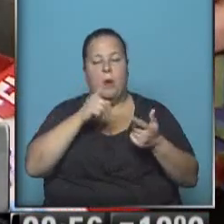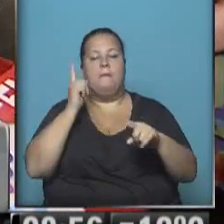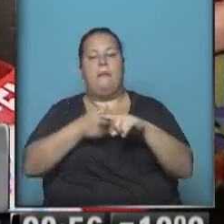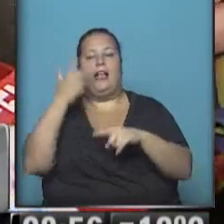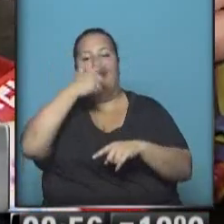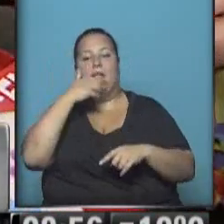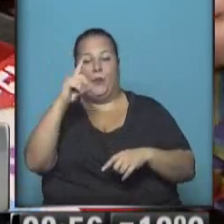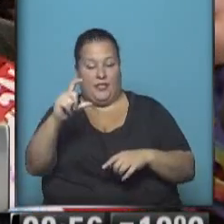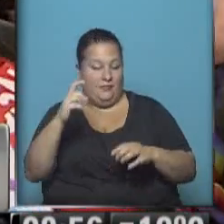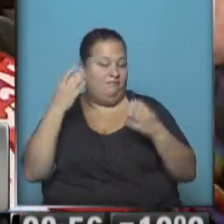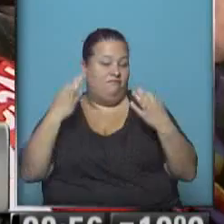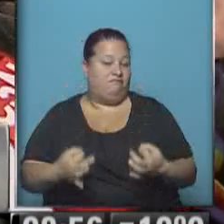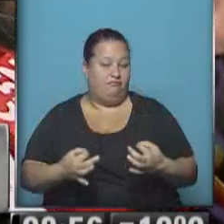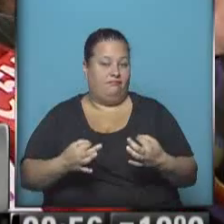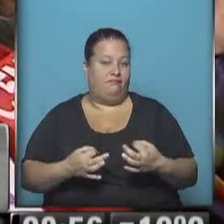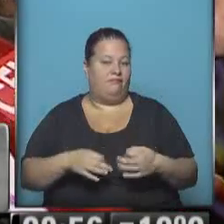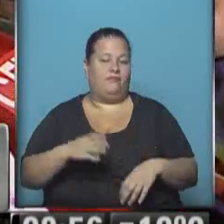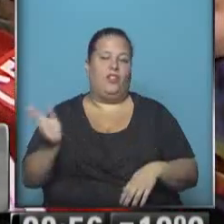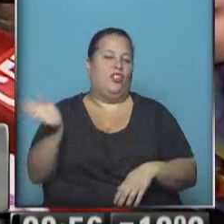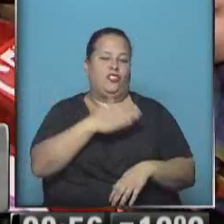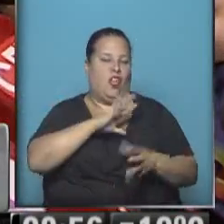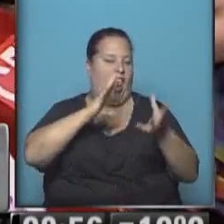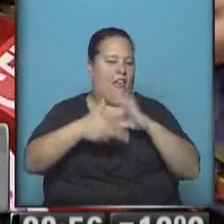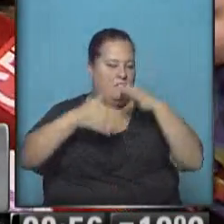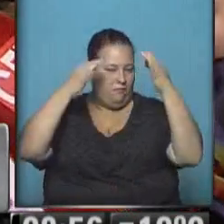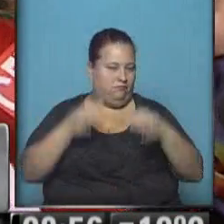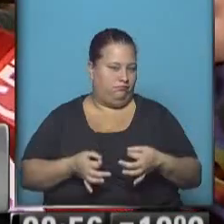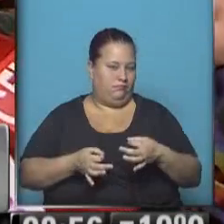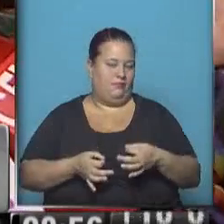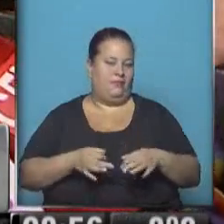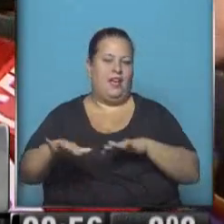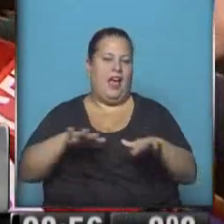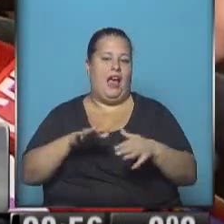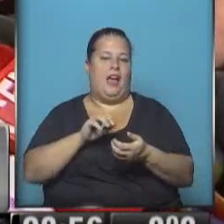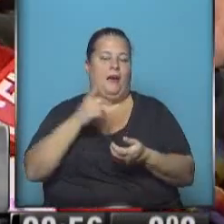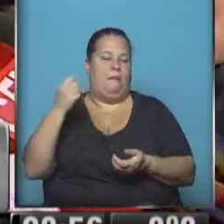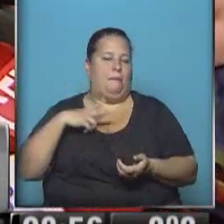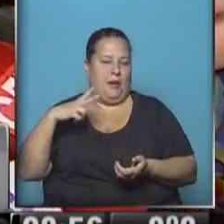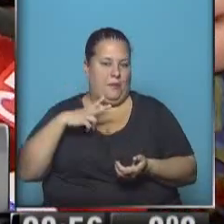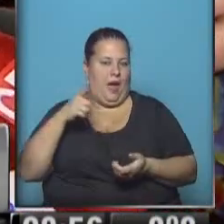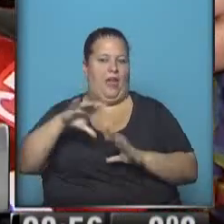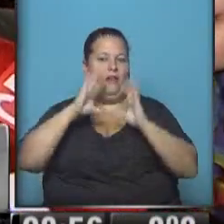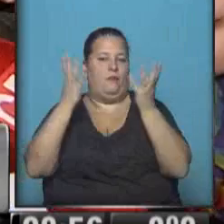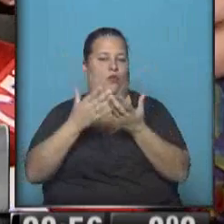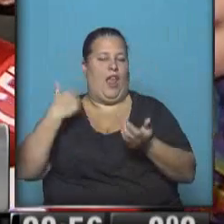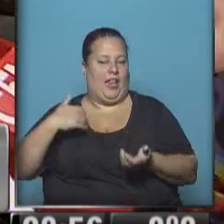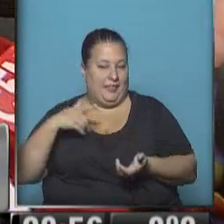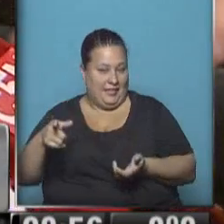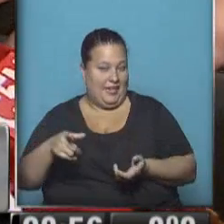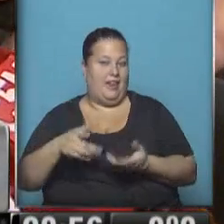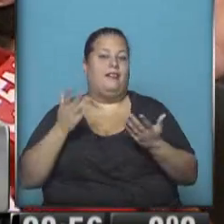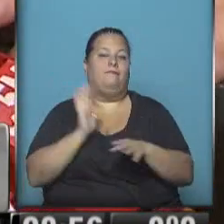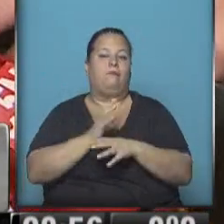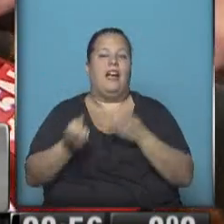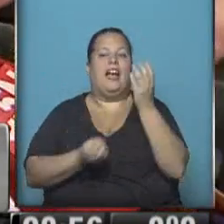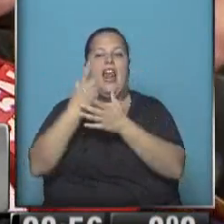chevy si va a llegar a la conclusión que tiene todas las características de una actividad de banca privada y de servicios globales en la argentina es decir